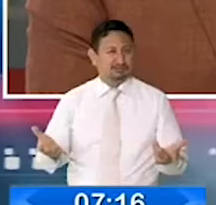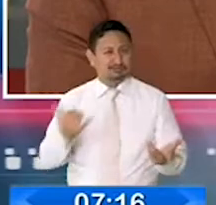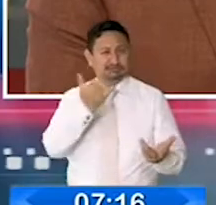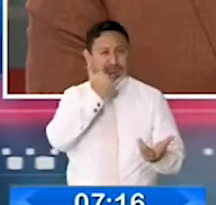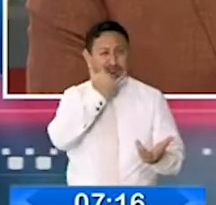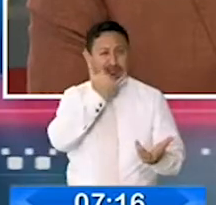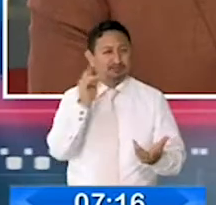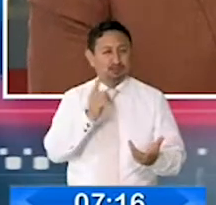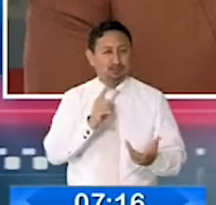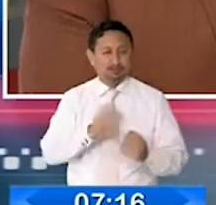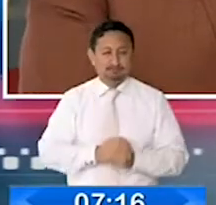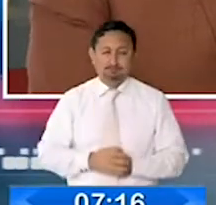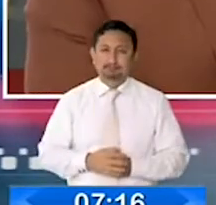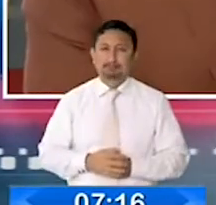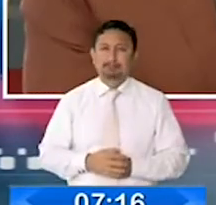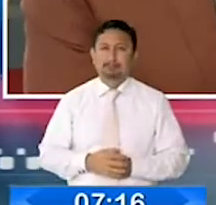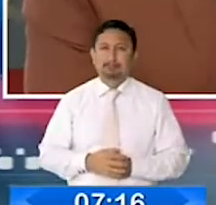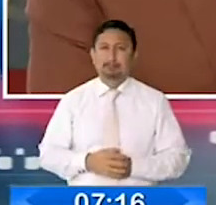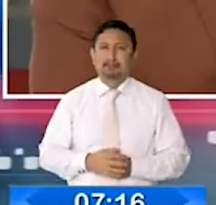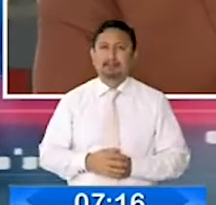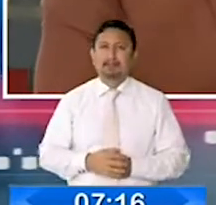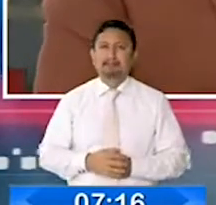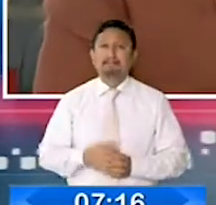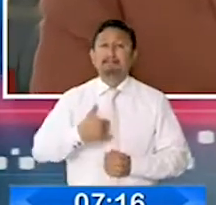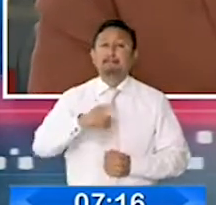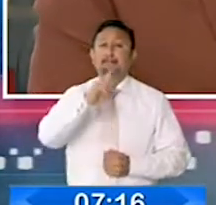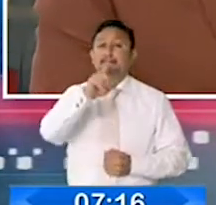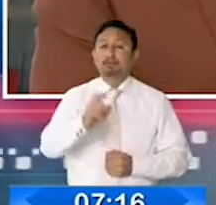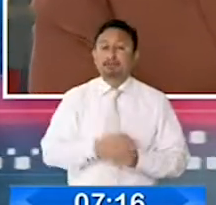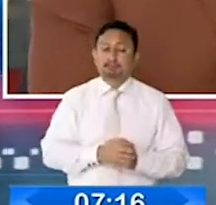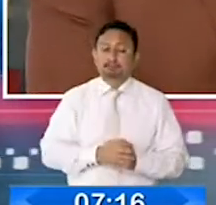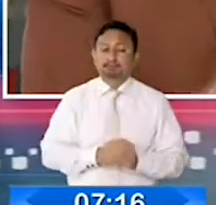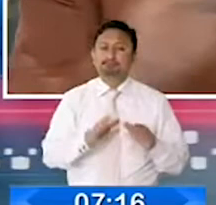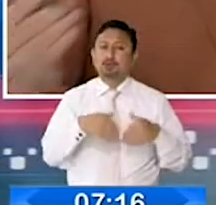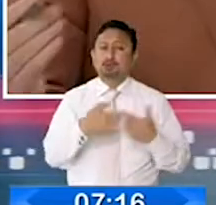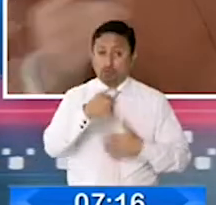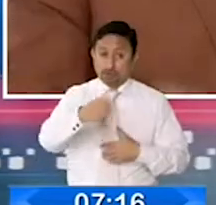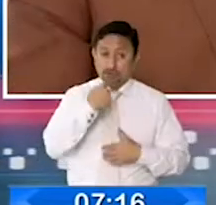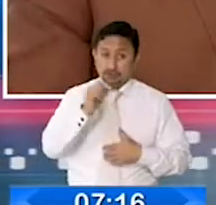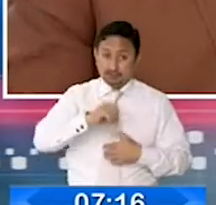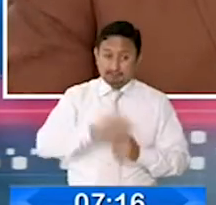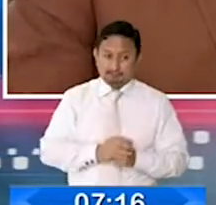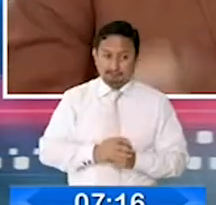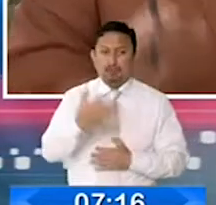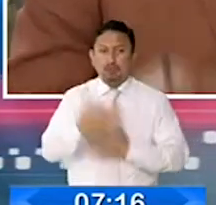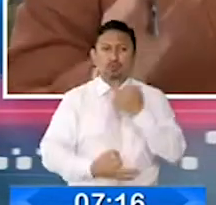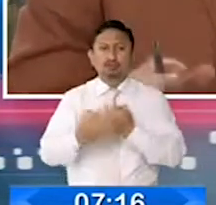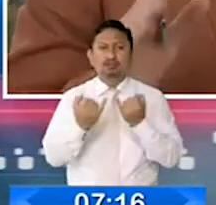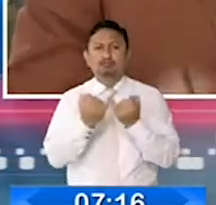muy distantes de la realidad. ¿Y cómo cambiar la percepción, doctor? ¿Cómo cambiar y lograr lo que usted mismo está hablando, de una